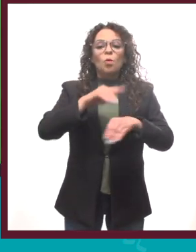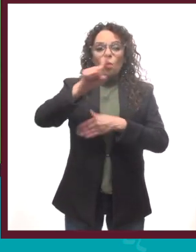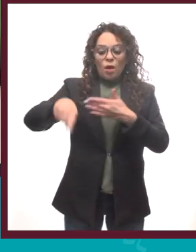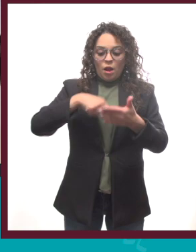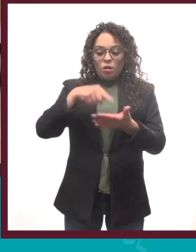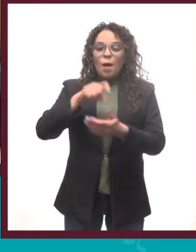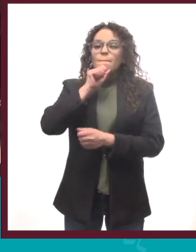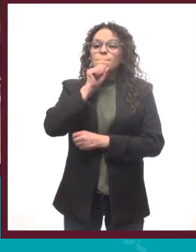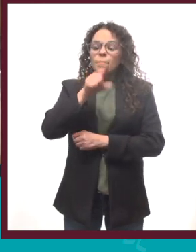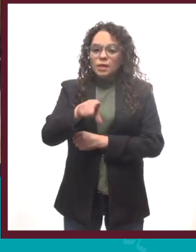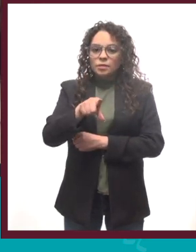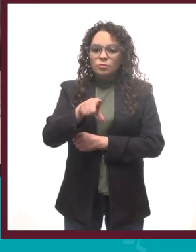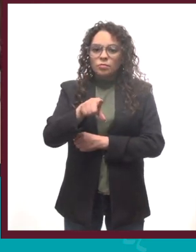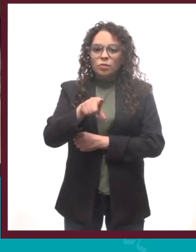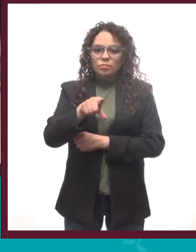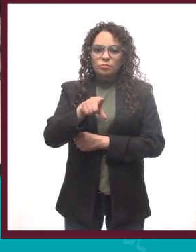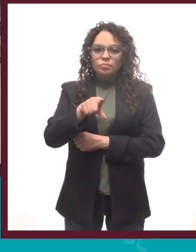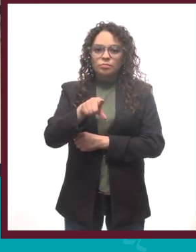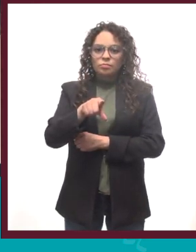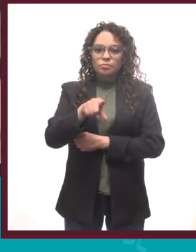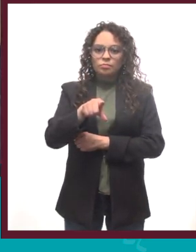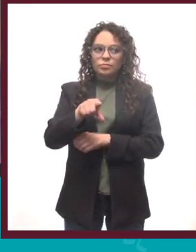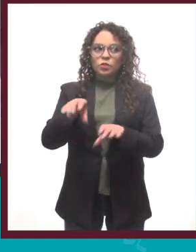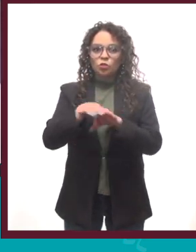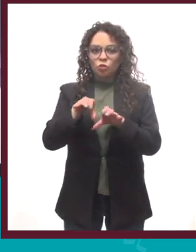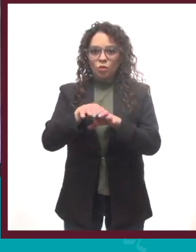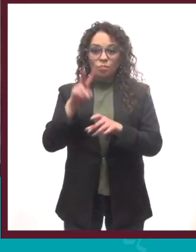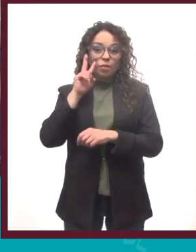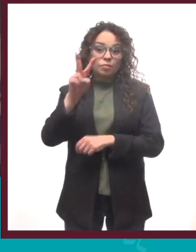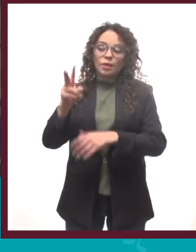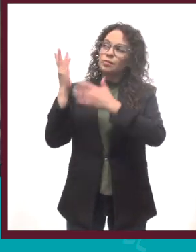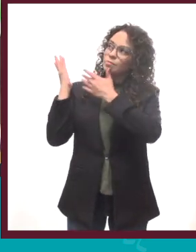También puede moverse sobre su eje, de un lado al otro,